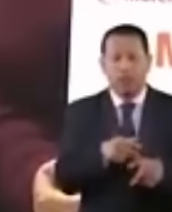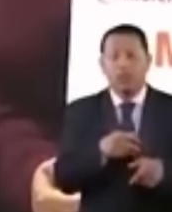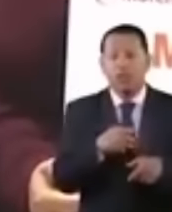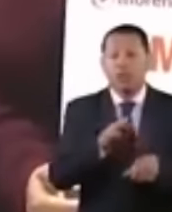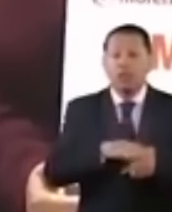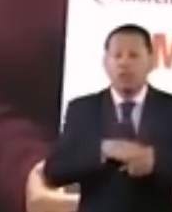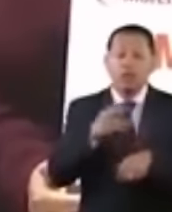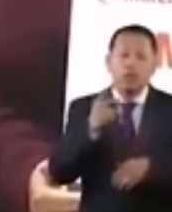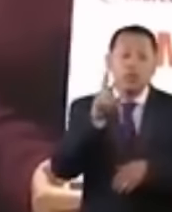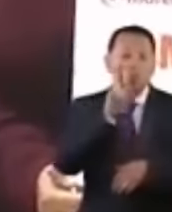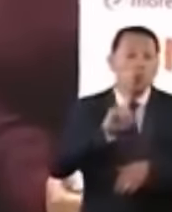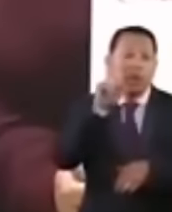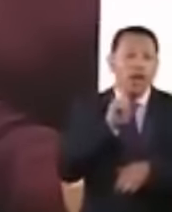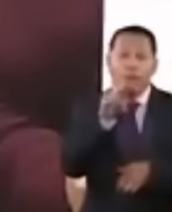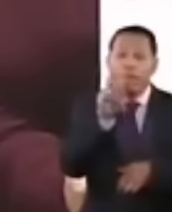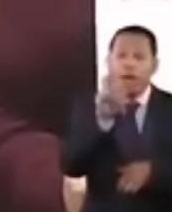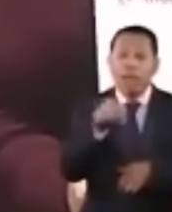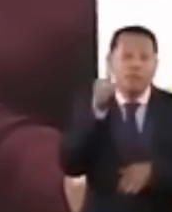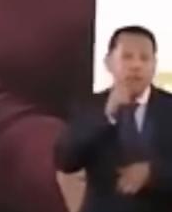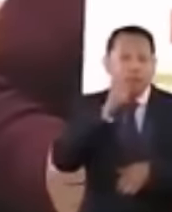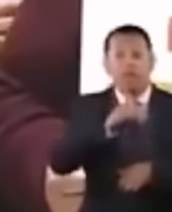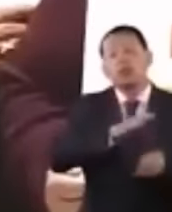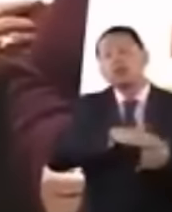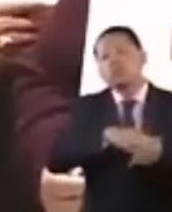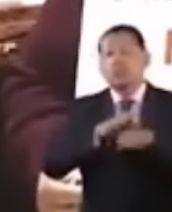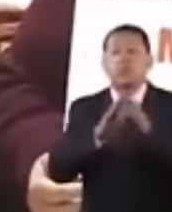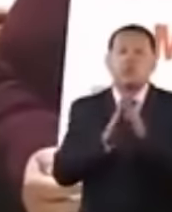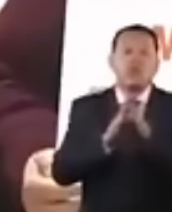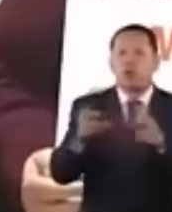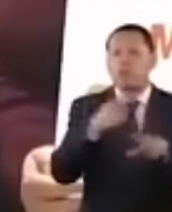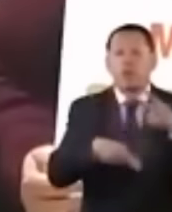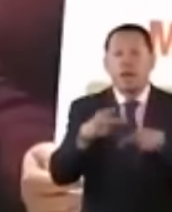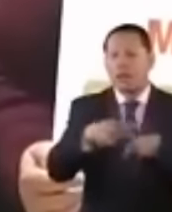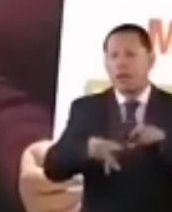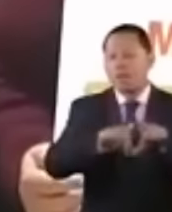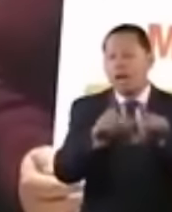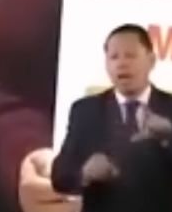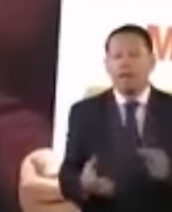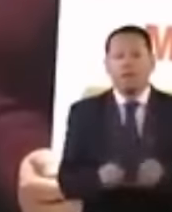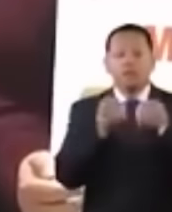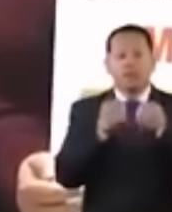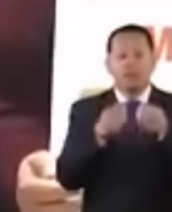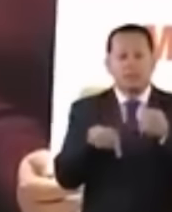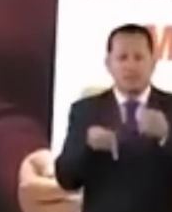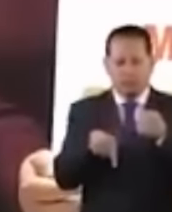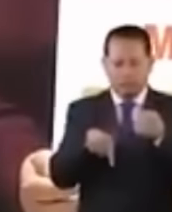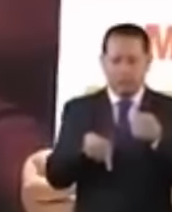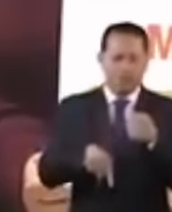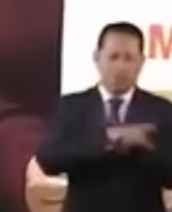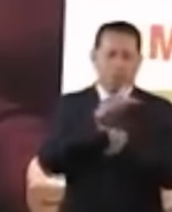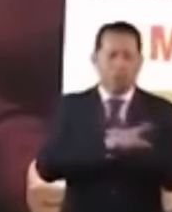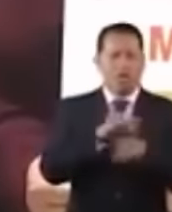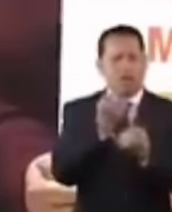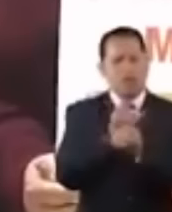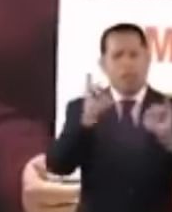senadora panista que se la pasa haciendo llamado para que vengan a rescatar a nuestro país. A nuestro país que es un país soberano, un